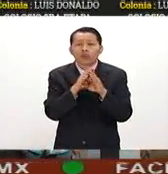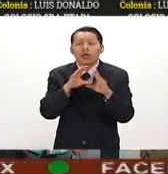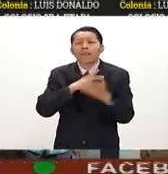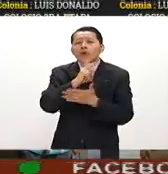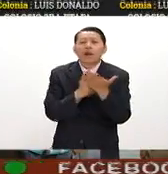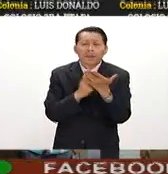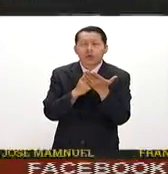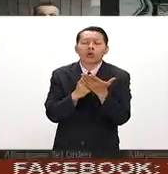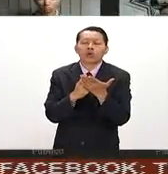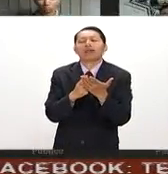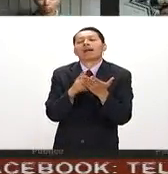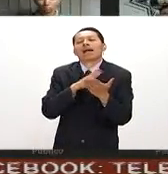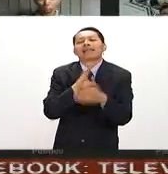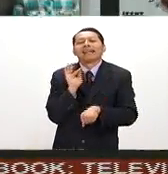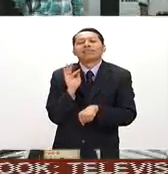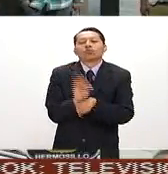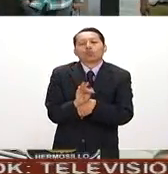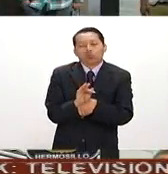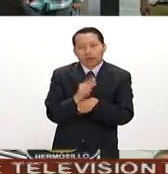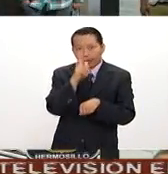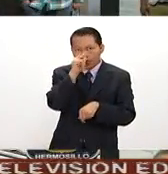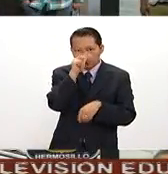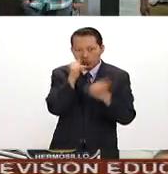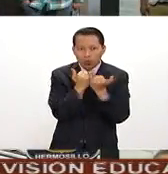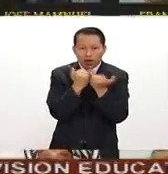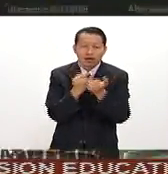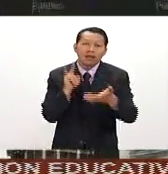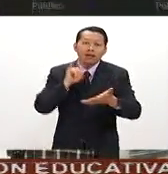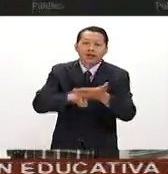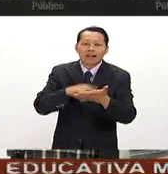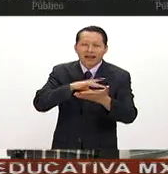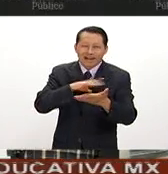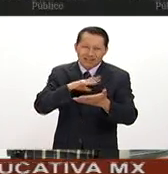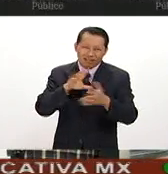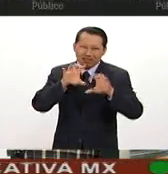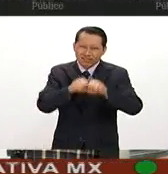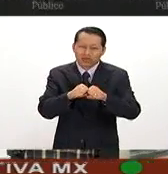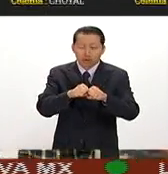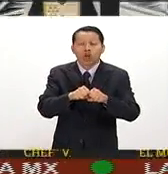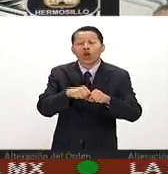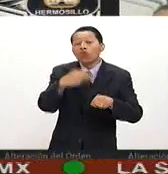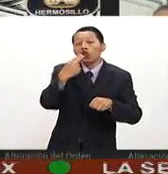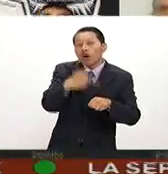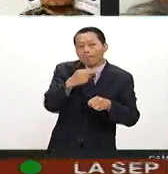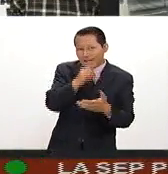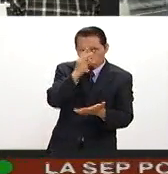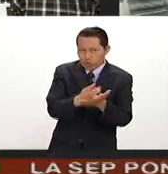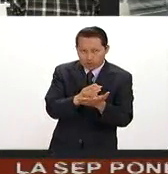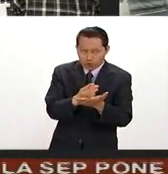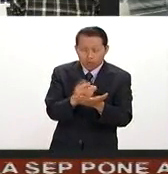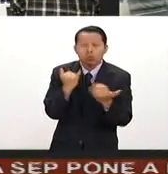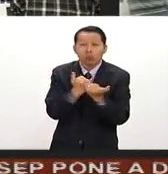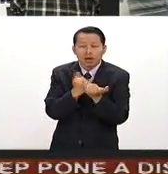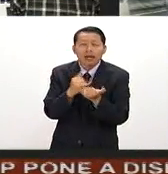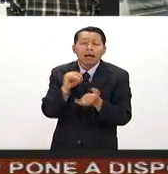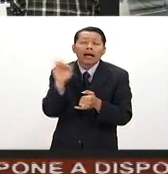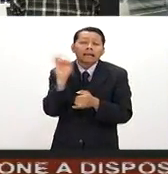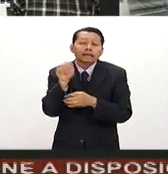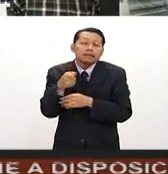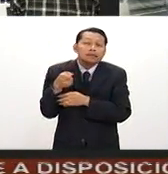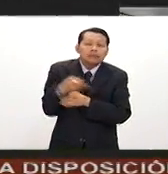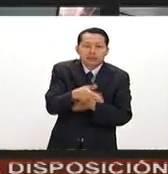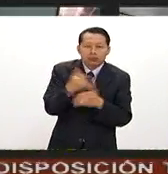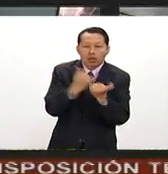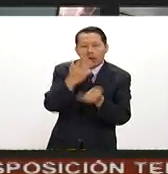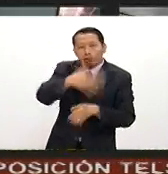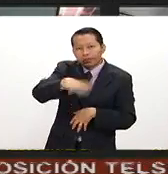programa Escudo Hermosillo. En la página aparece la foto del detenido, el nombre sin apellidos, supuestos alias, su dirección y un buscador